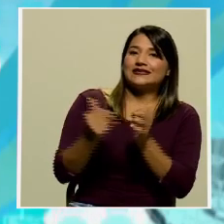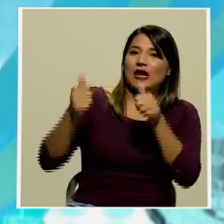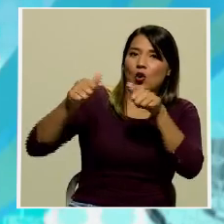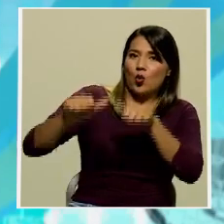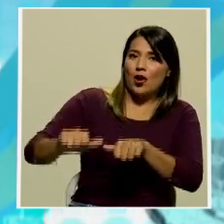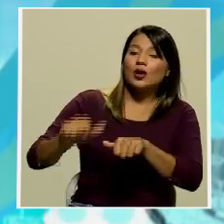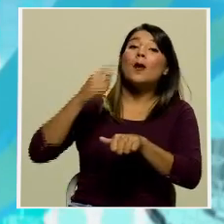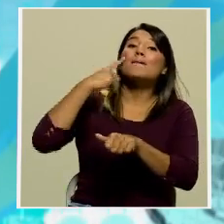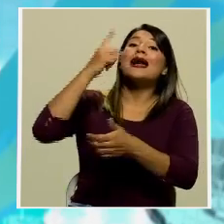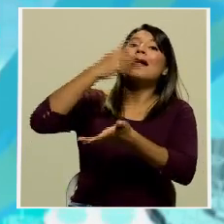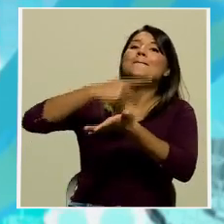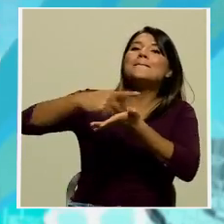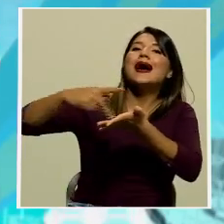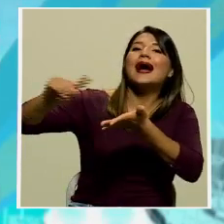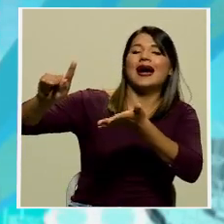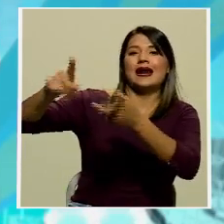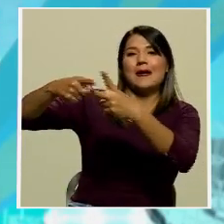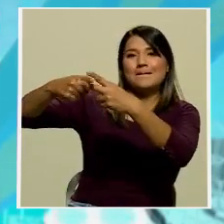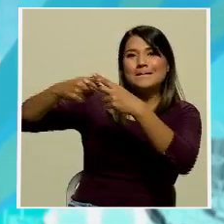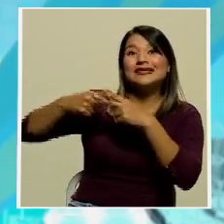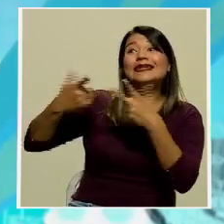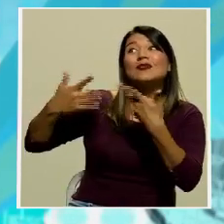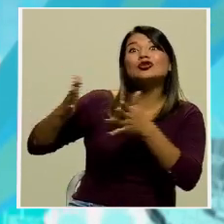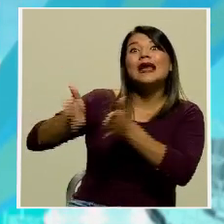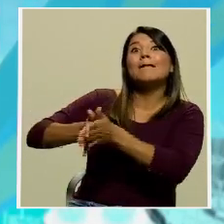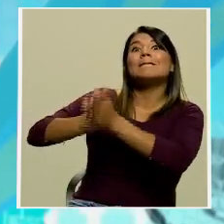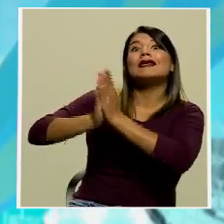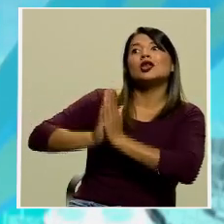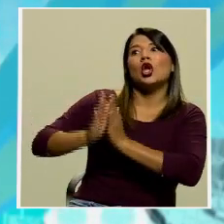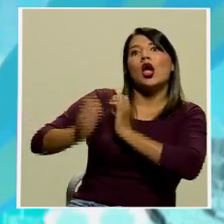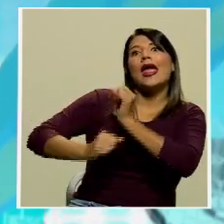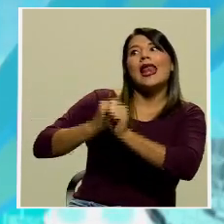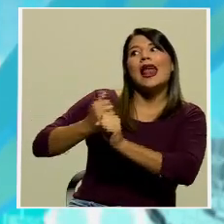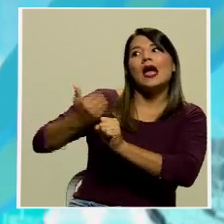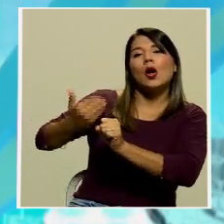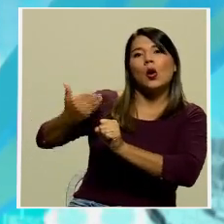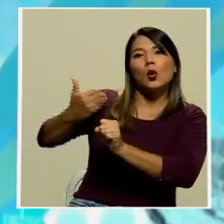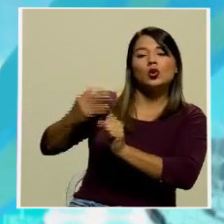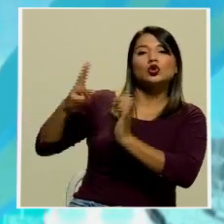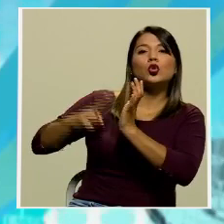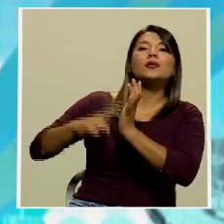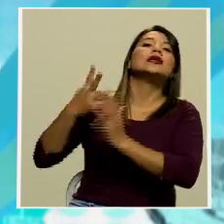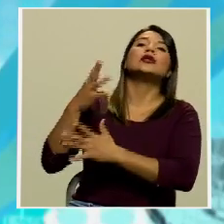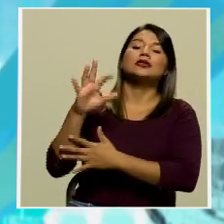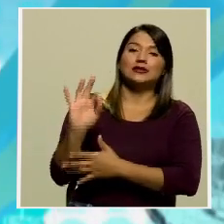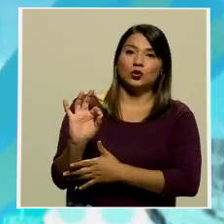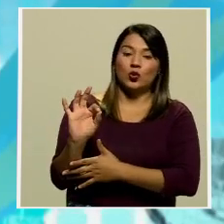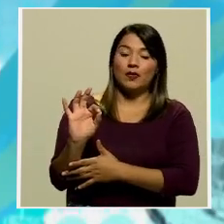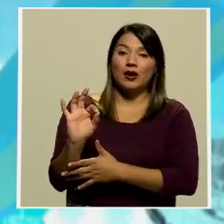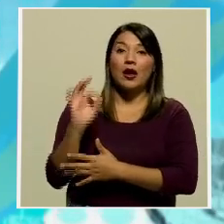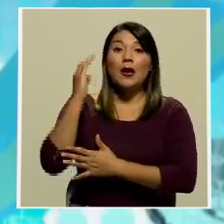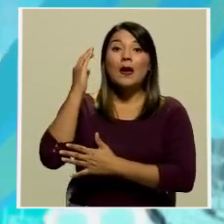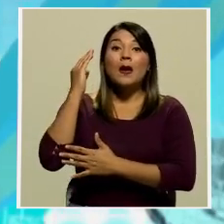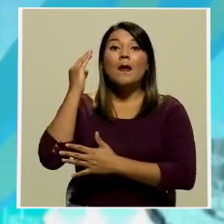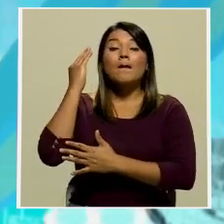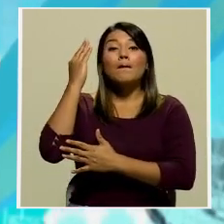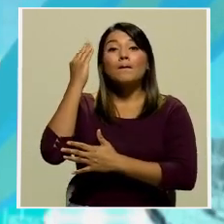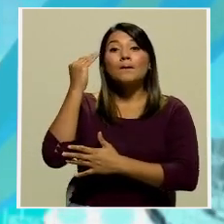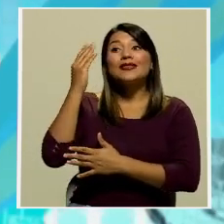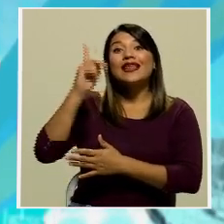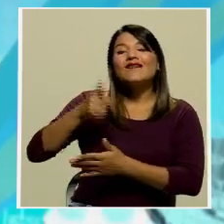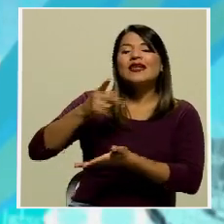esos 52.000 millones de dólares que mencionabas, tomó 44.000 millones y tenía que pagar